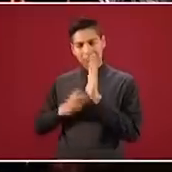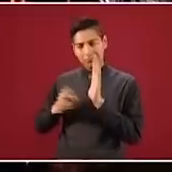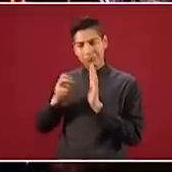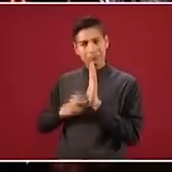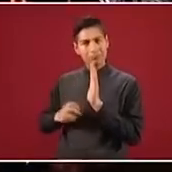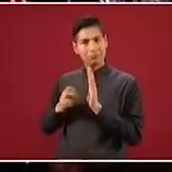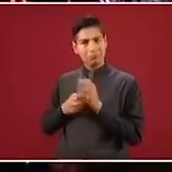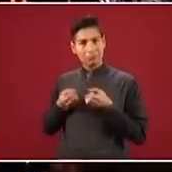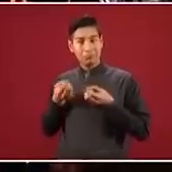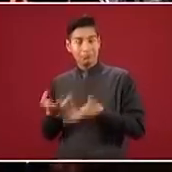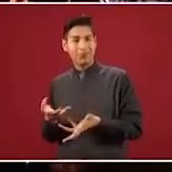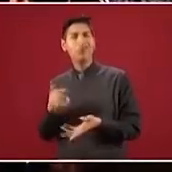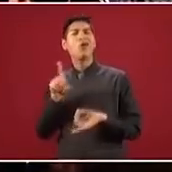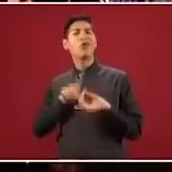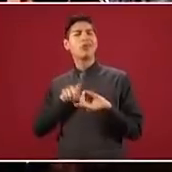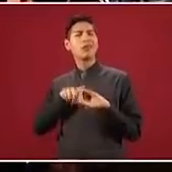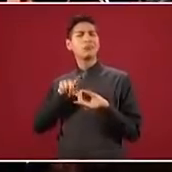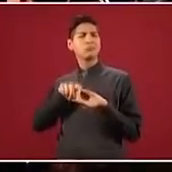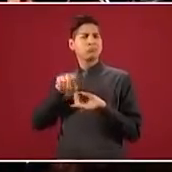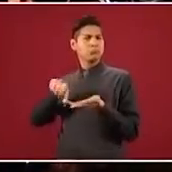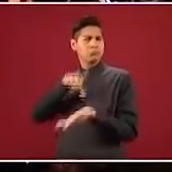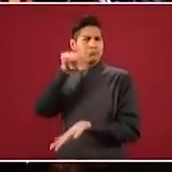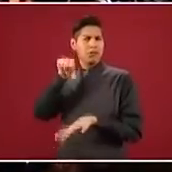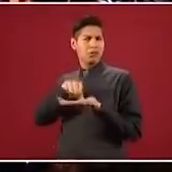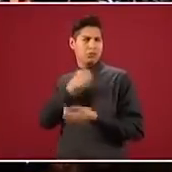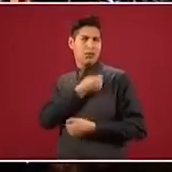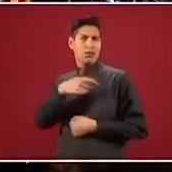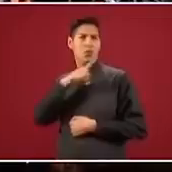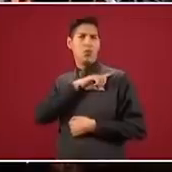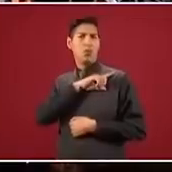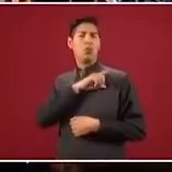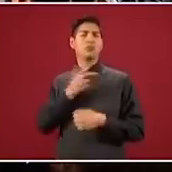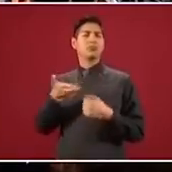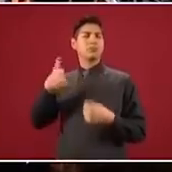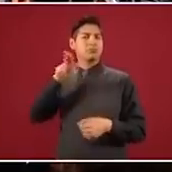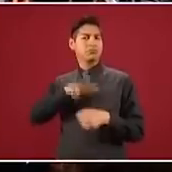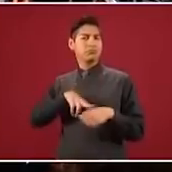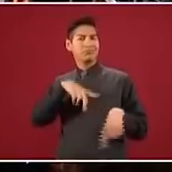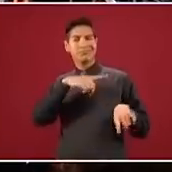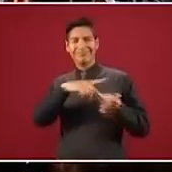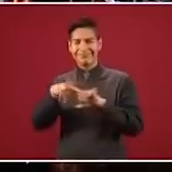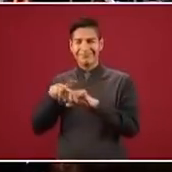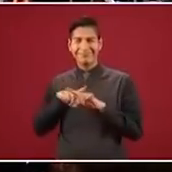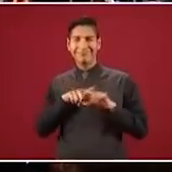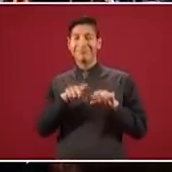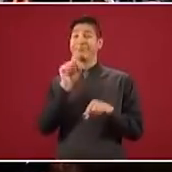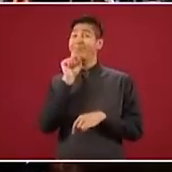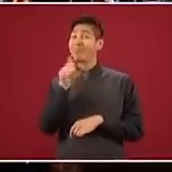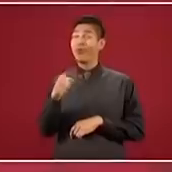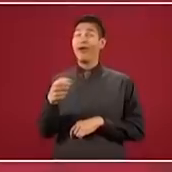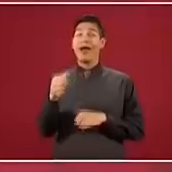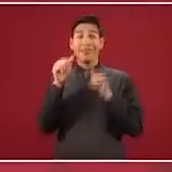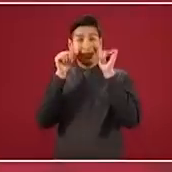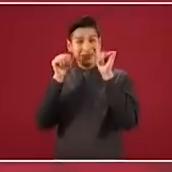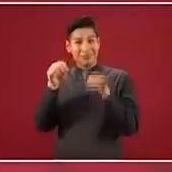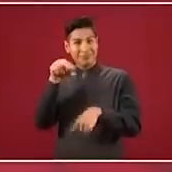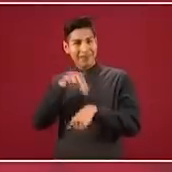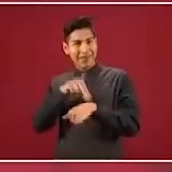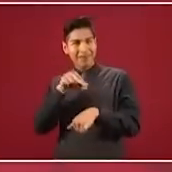en centros de salud, en hospitales, que la atención médica y los medicamentos sean gratuitos